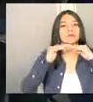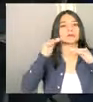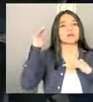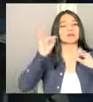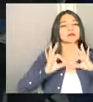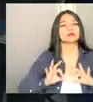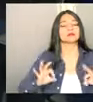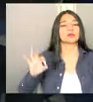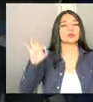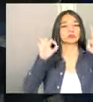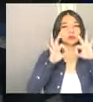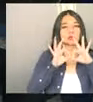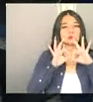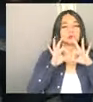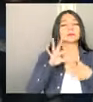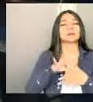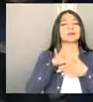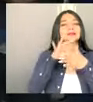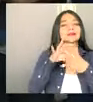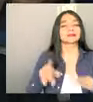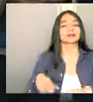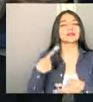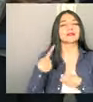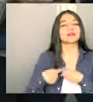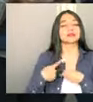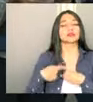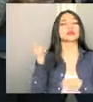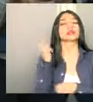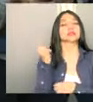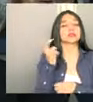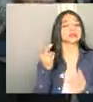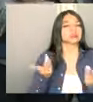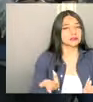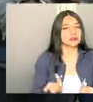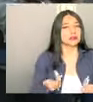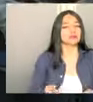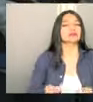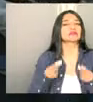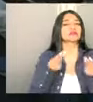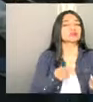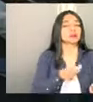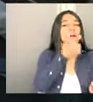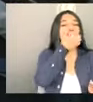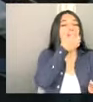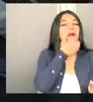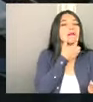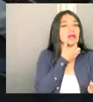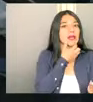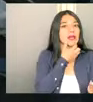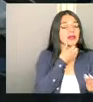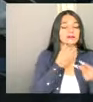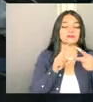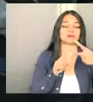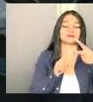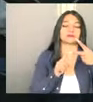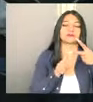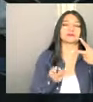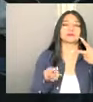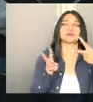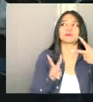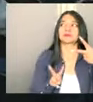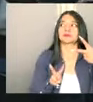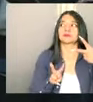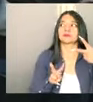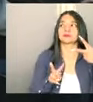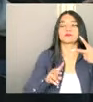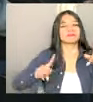importantes, los pendientes que tiene Quito, que le estaría entregando a Pavel Muñoz? Además, ¿cuál, a breves rasgos,